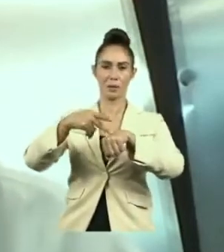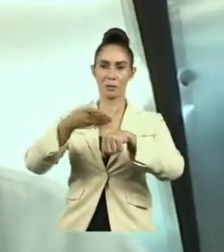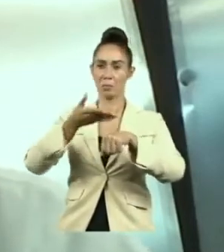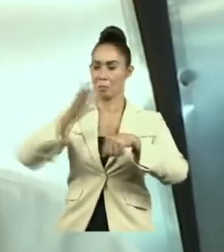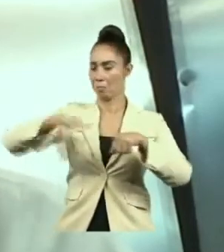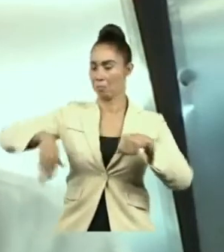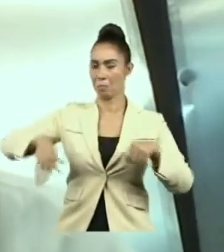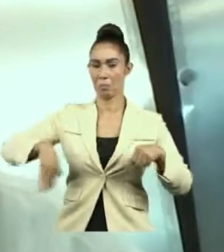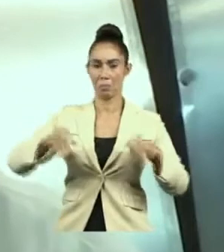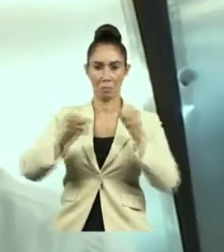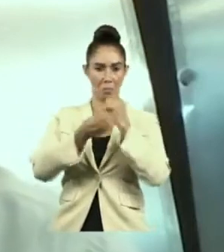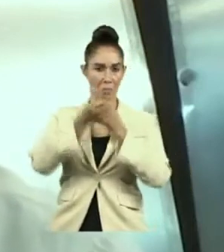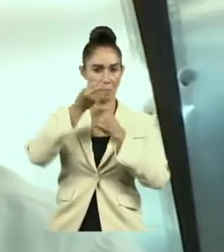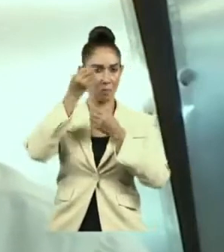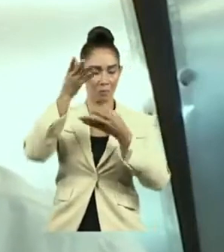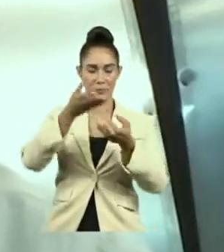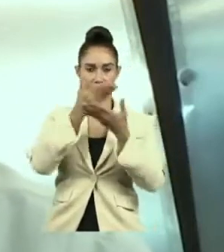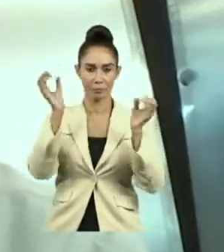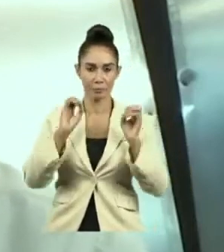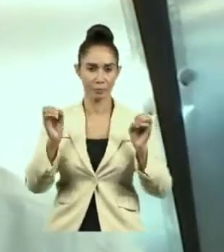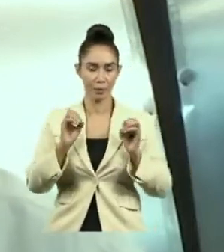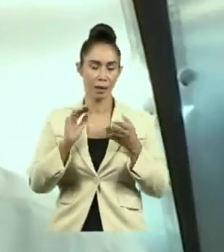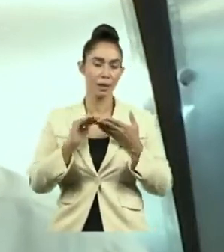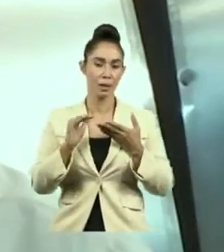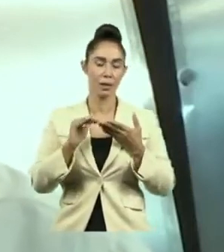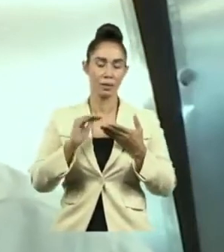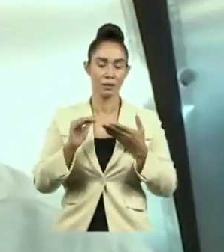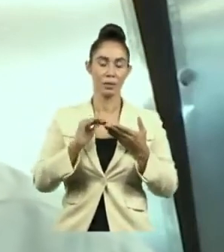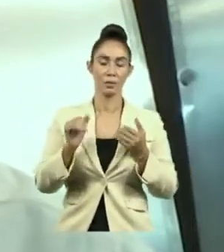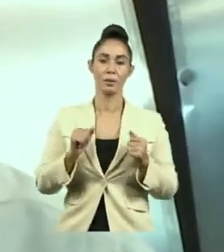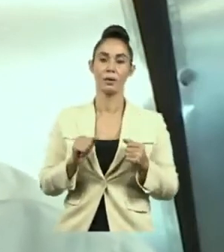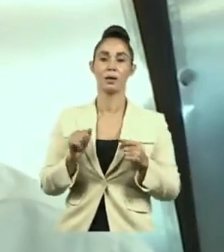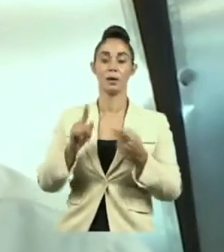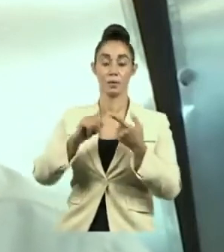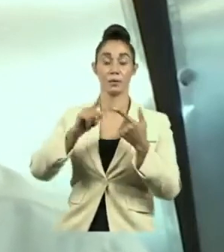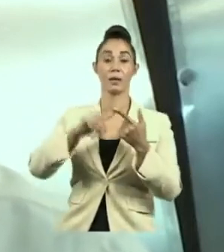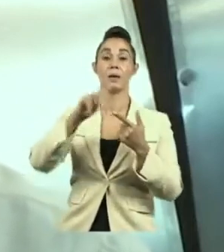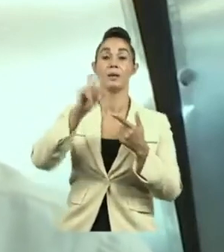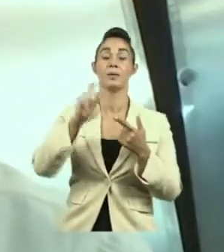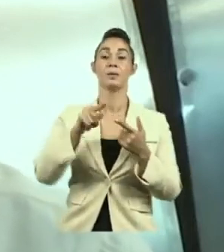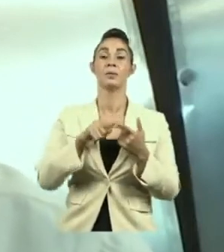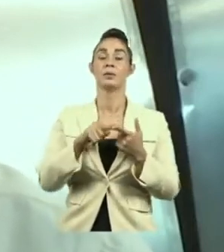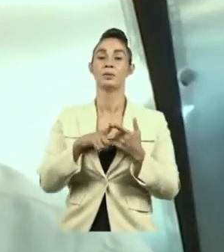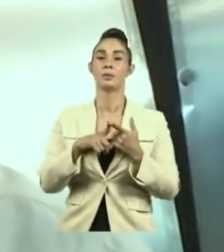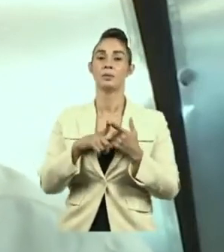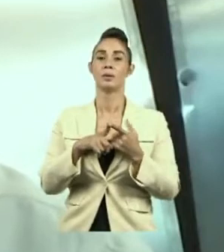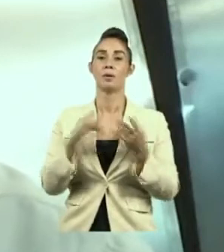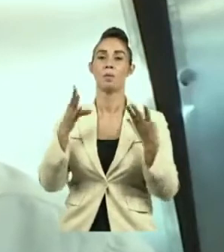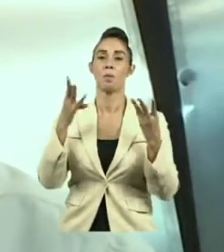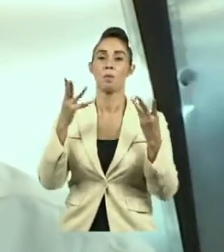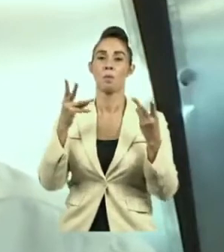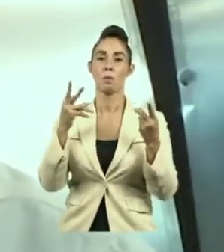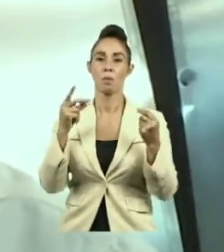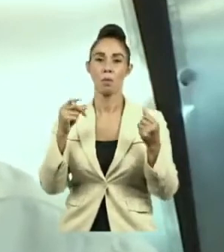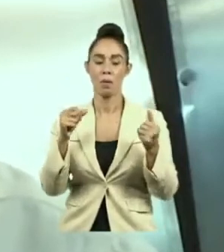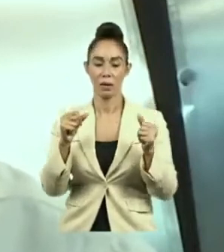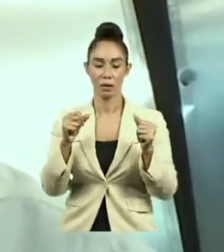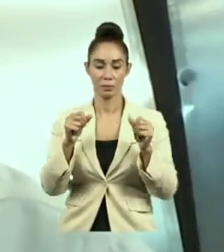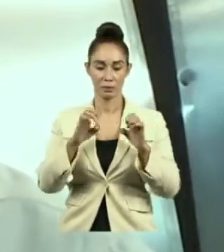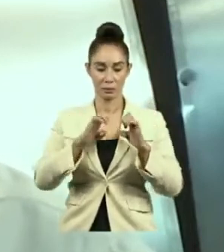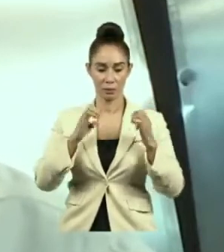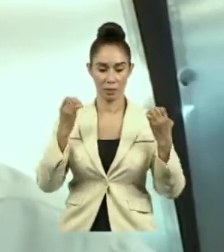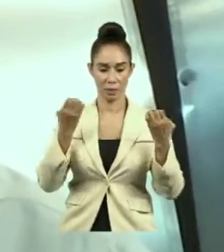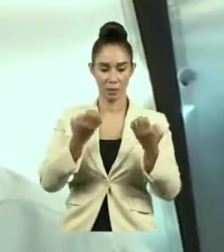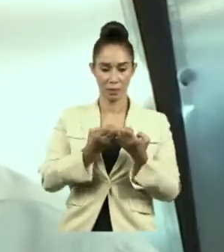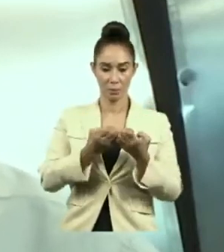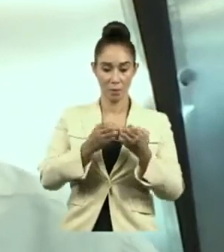importante para la gente allá y disculpe por la recomendación la pregunta señor ministro cuántas máquinas físicas en el